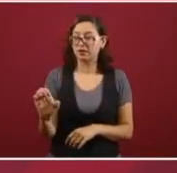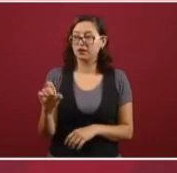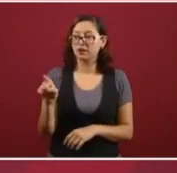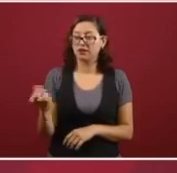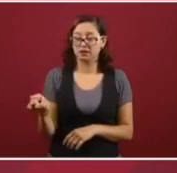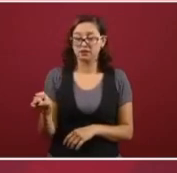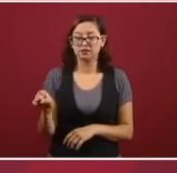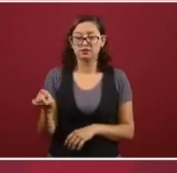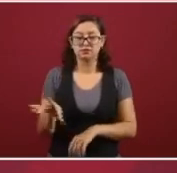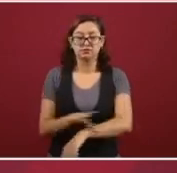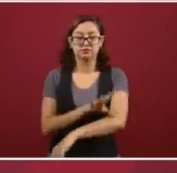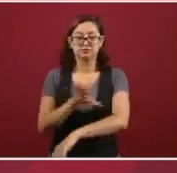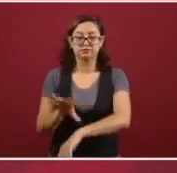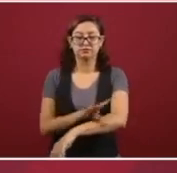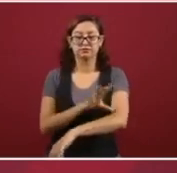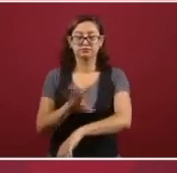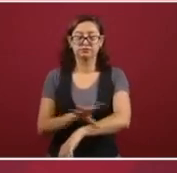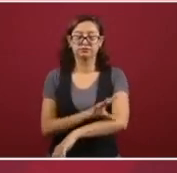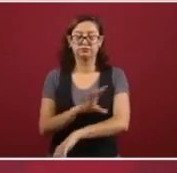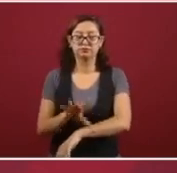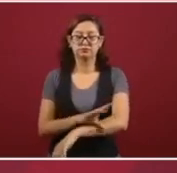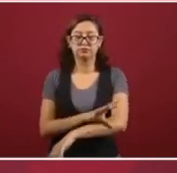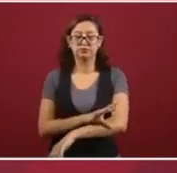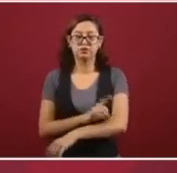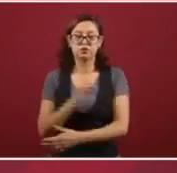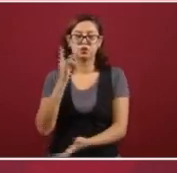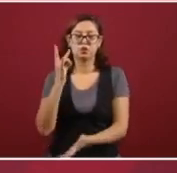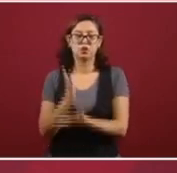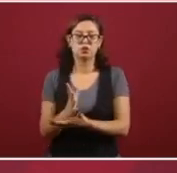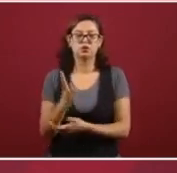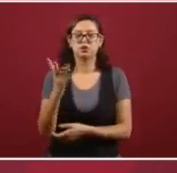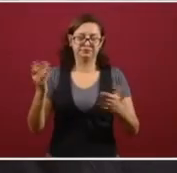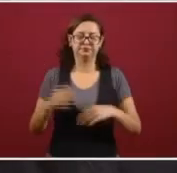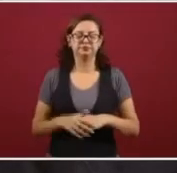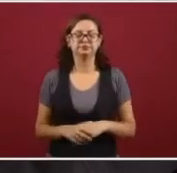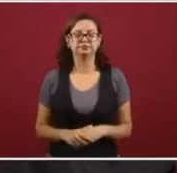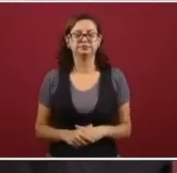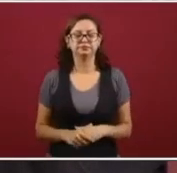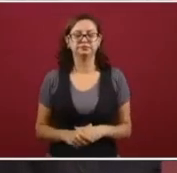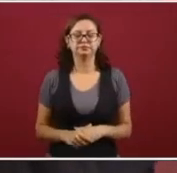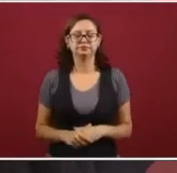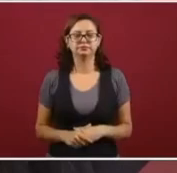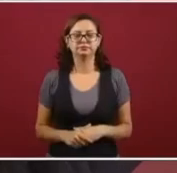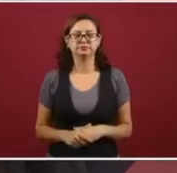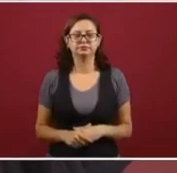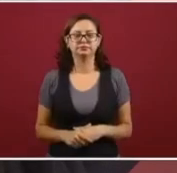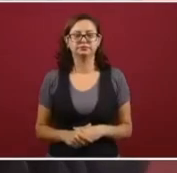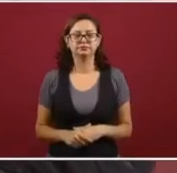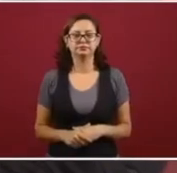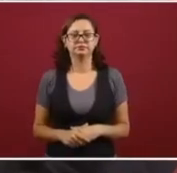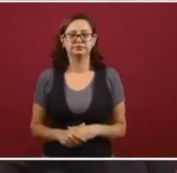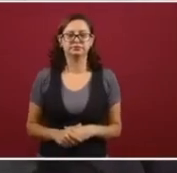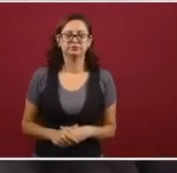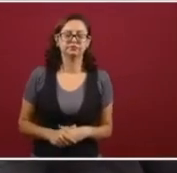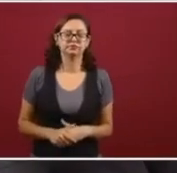está generando el 54%. Nosotros